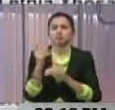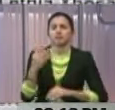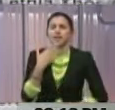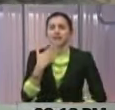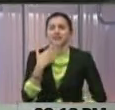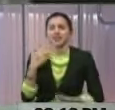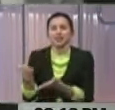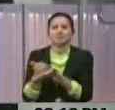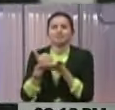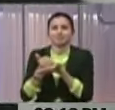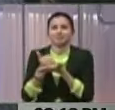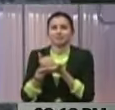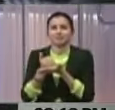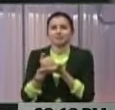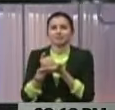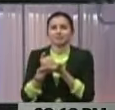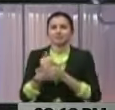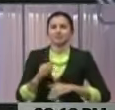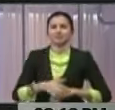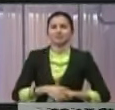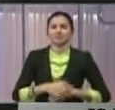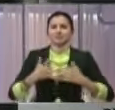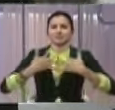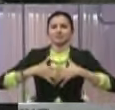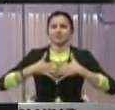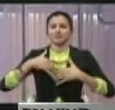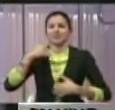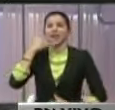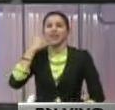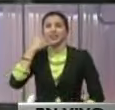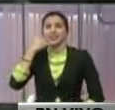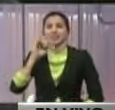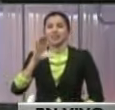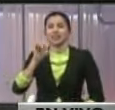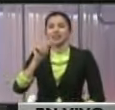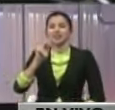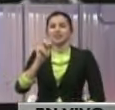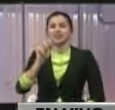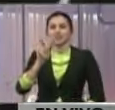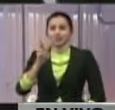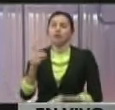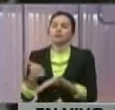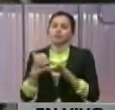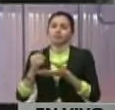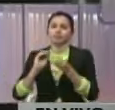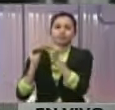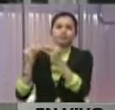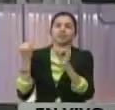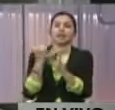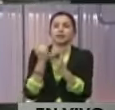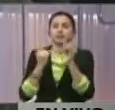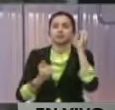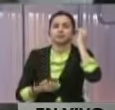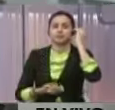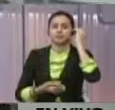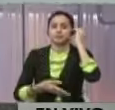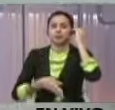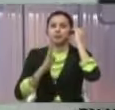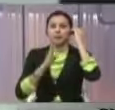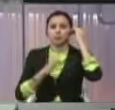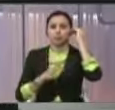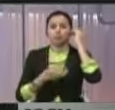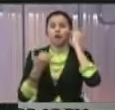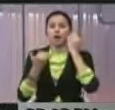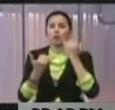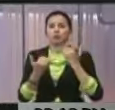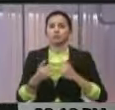la colaboración de la compañía de la CANTV como tal. Ahora nos dirigimos, vicepresidente, ministro de